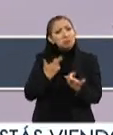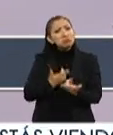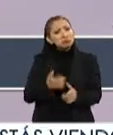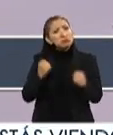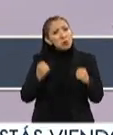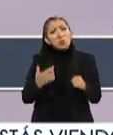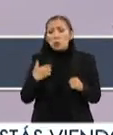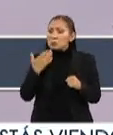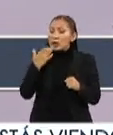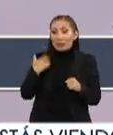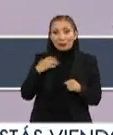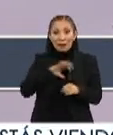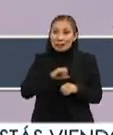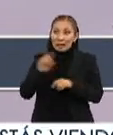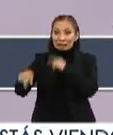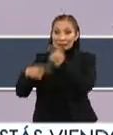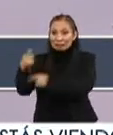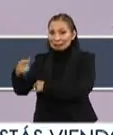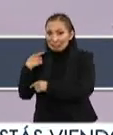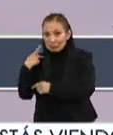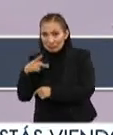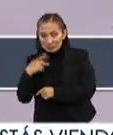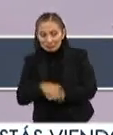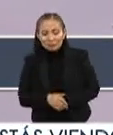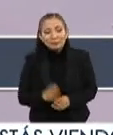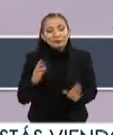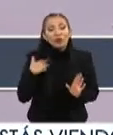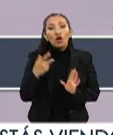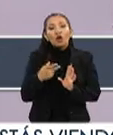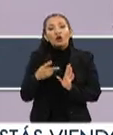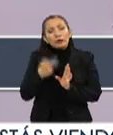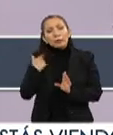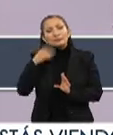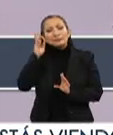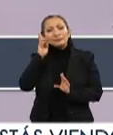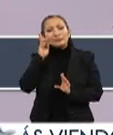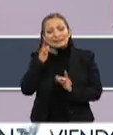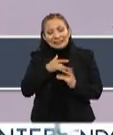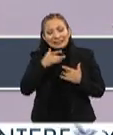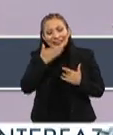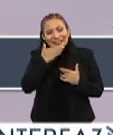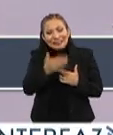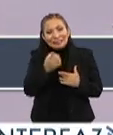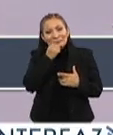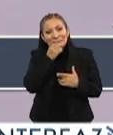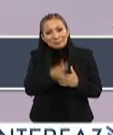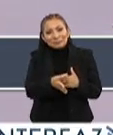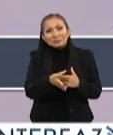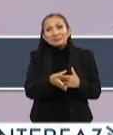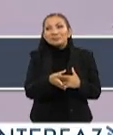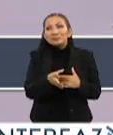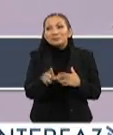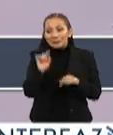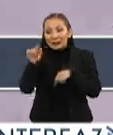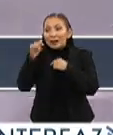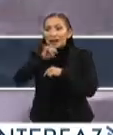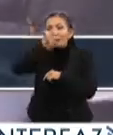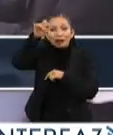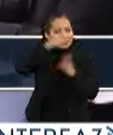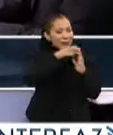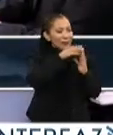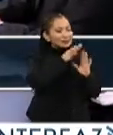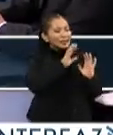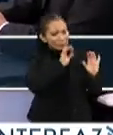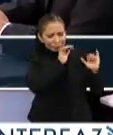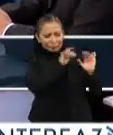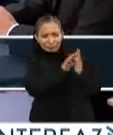demasiado segura, de hecho hasta me dan ganas de regresar y volver a experimentar eso. Es muy, muy padre el hecho de irse lejos de casa